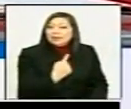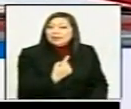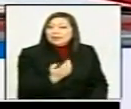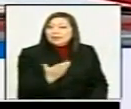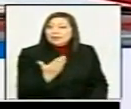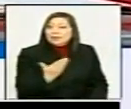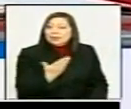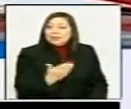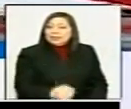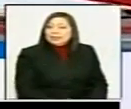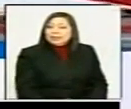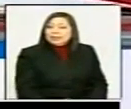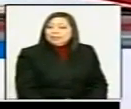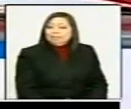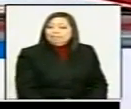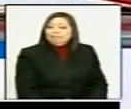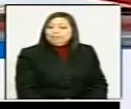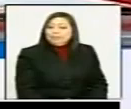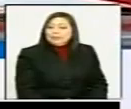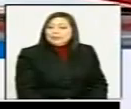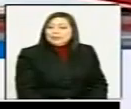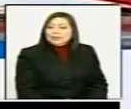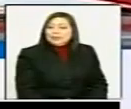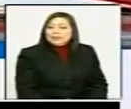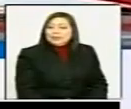Nueva influye en los